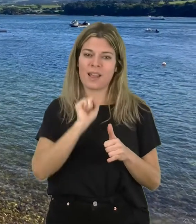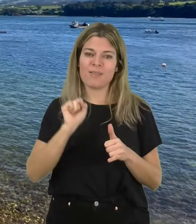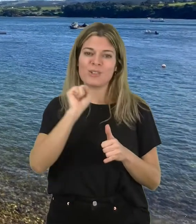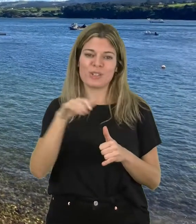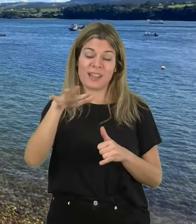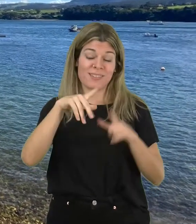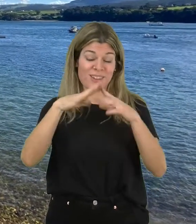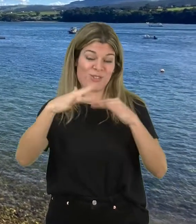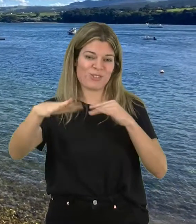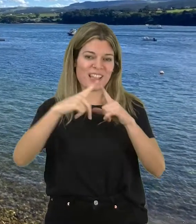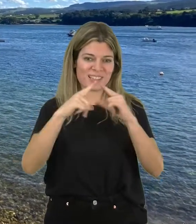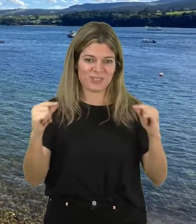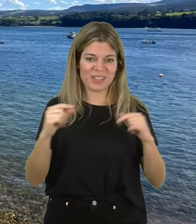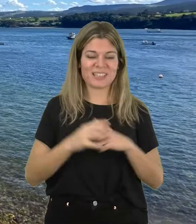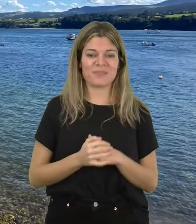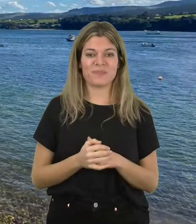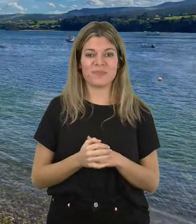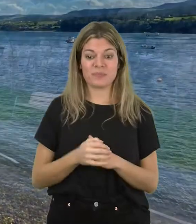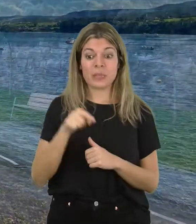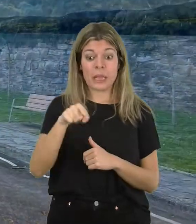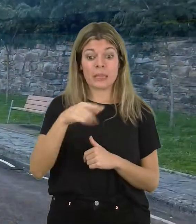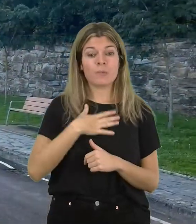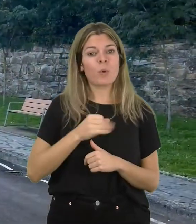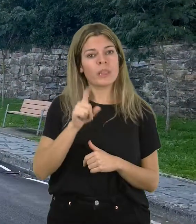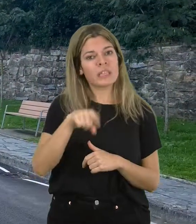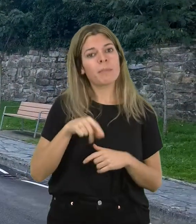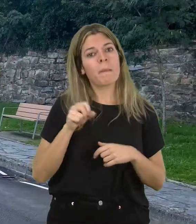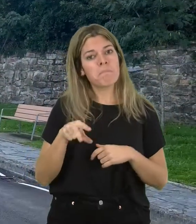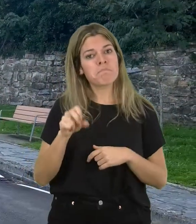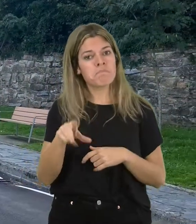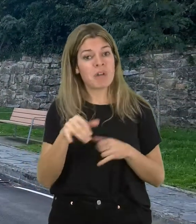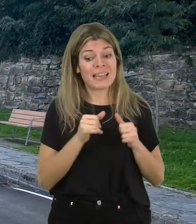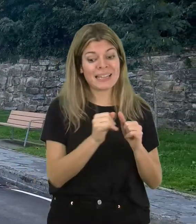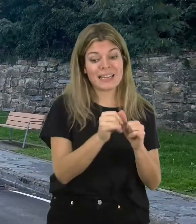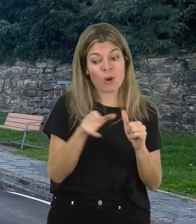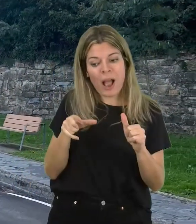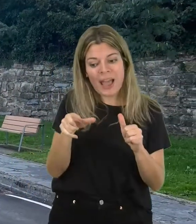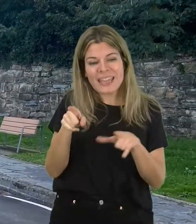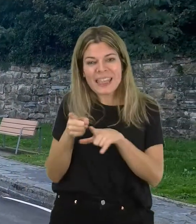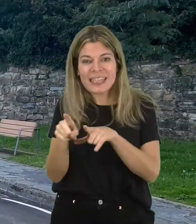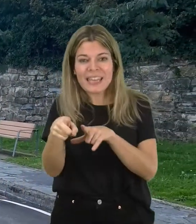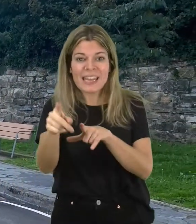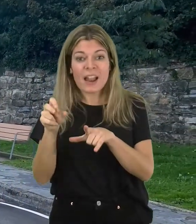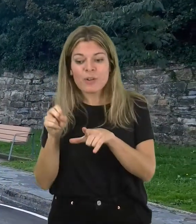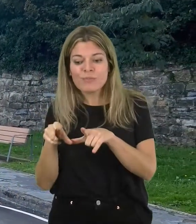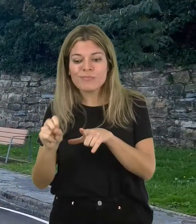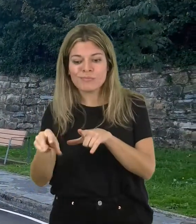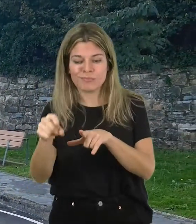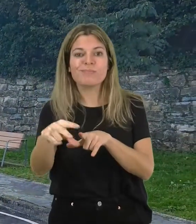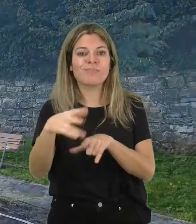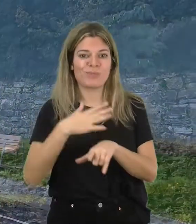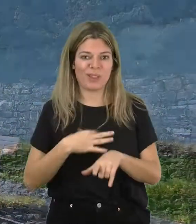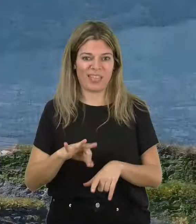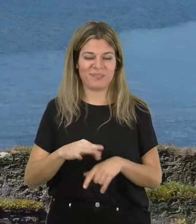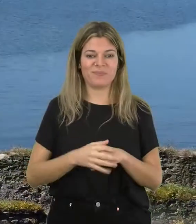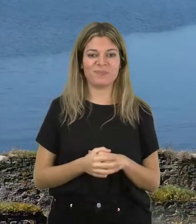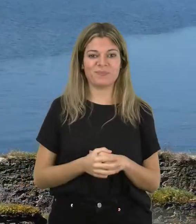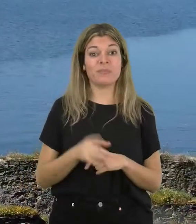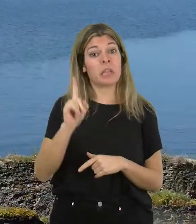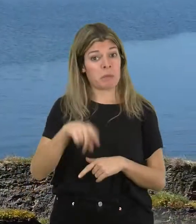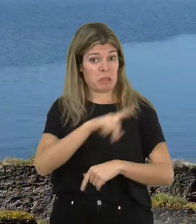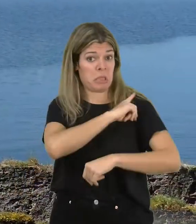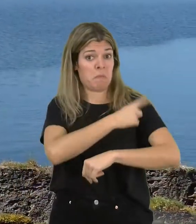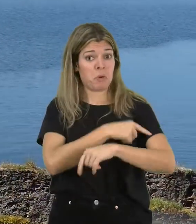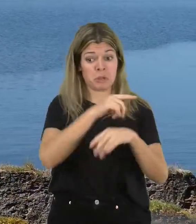de la costa asturiana. Desde aquí puedes recorrer el paseo marítimo a lo largo del itinerario peatonal que bordea la ría,